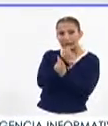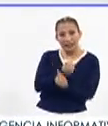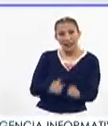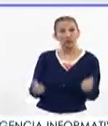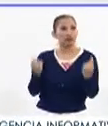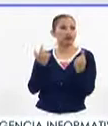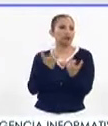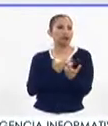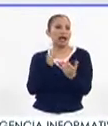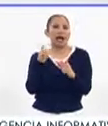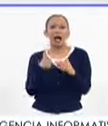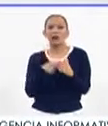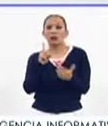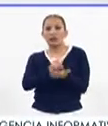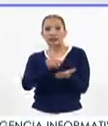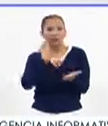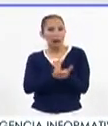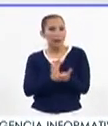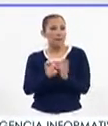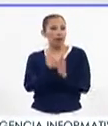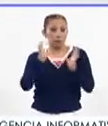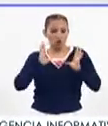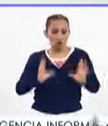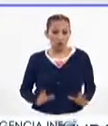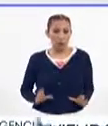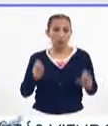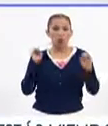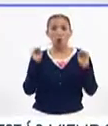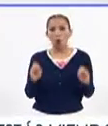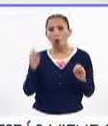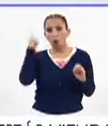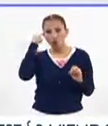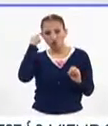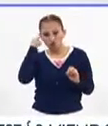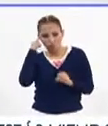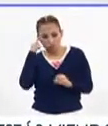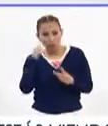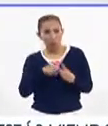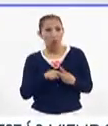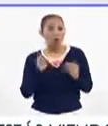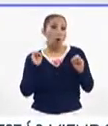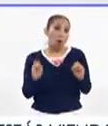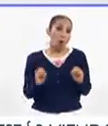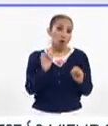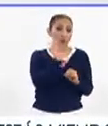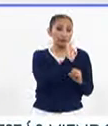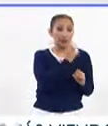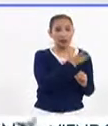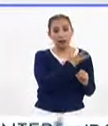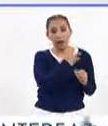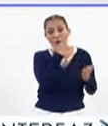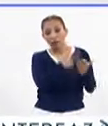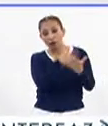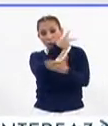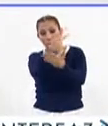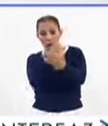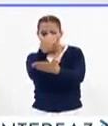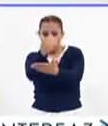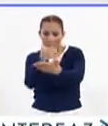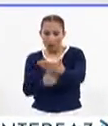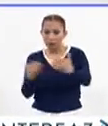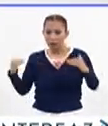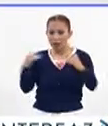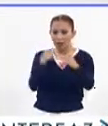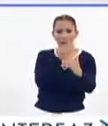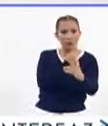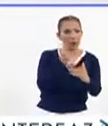niños con alguna discapacidad, ya sea motriz o intelectual, por el otro tener pues programas, por ejemplo, de equidad